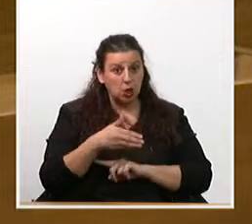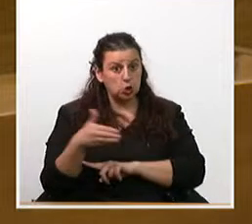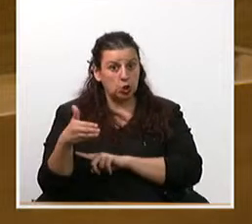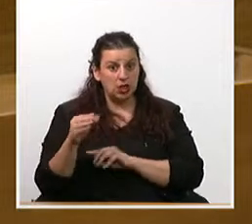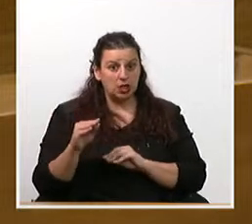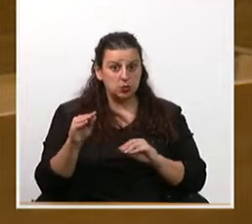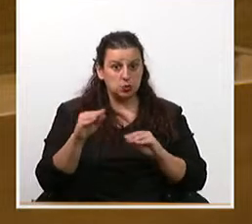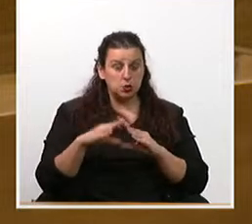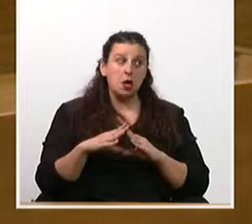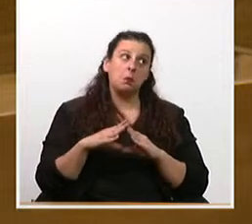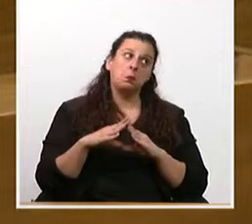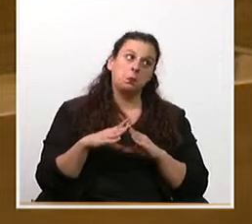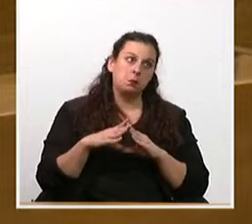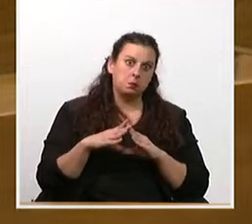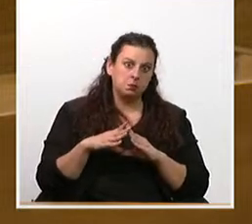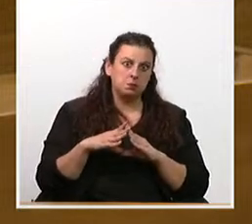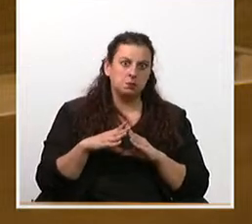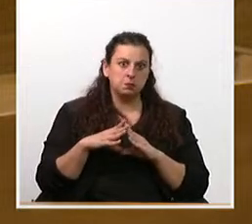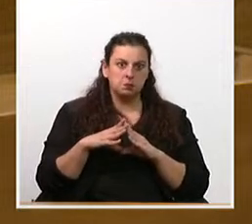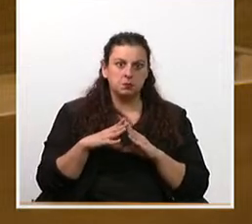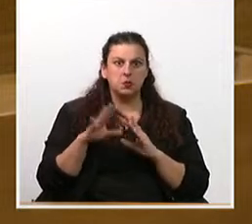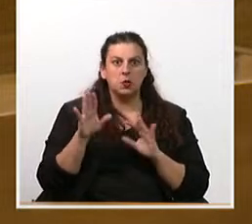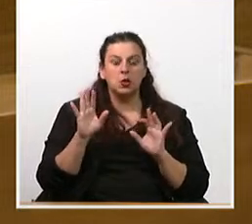conseller que